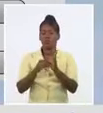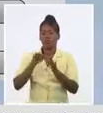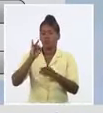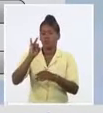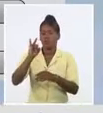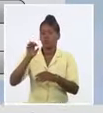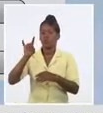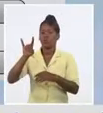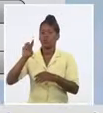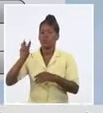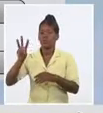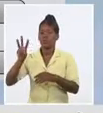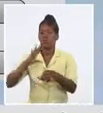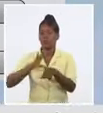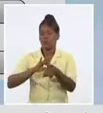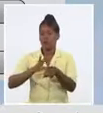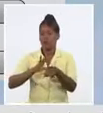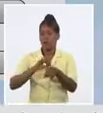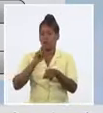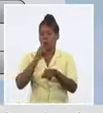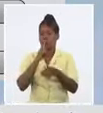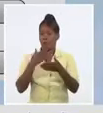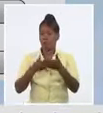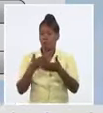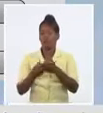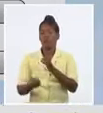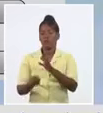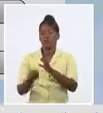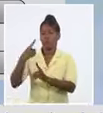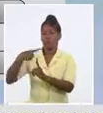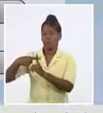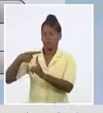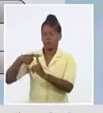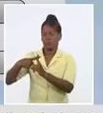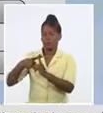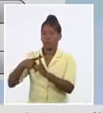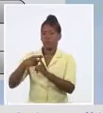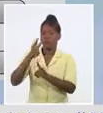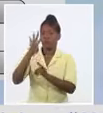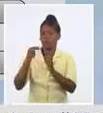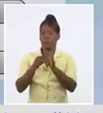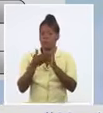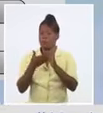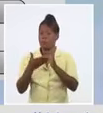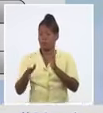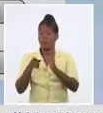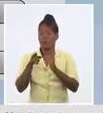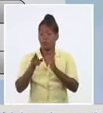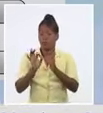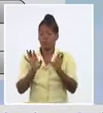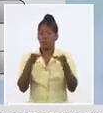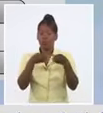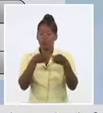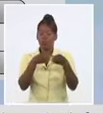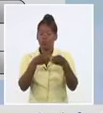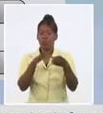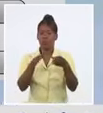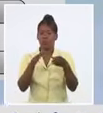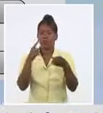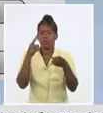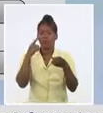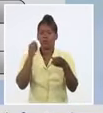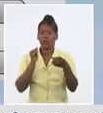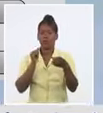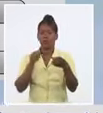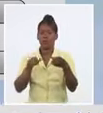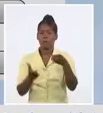4.793 personas con la enfermedad, con la COVID-19. Estamos hablando de 521 más